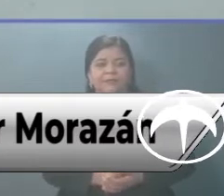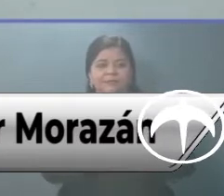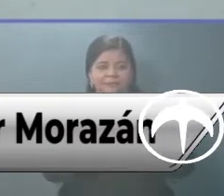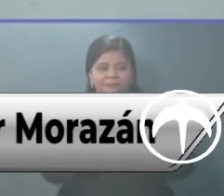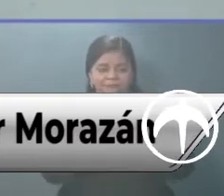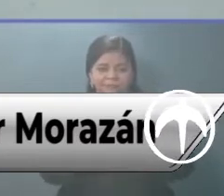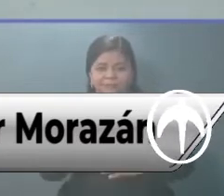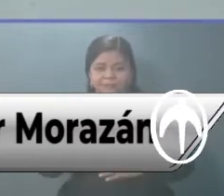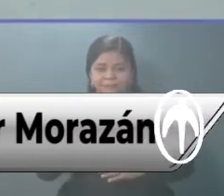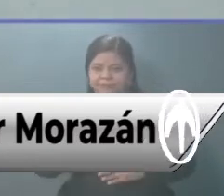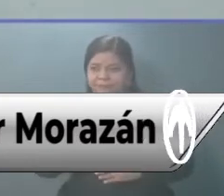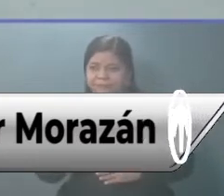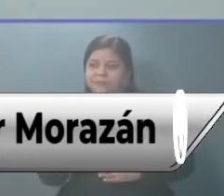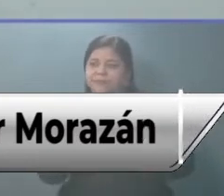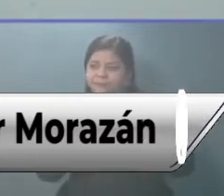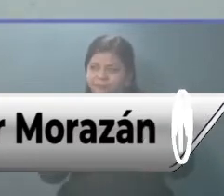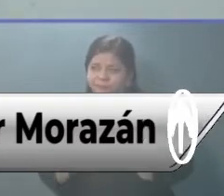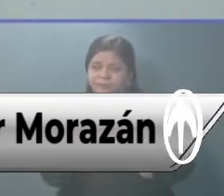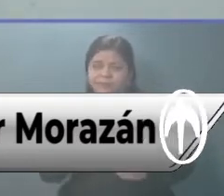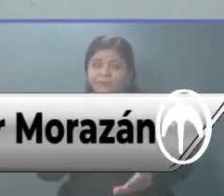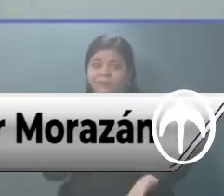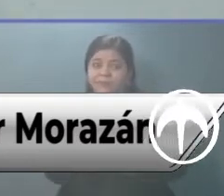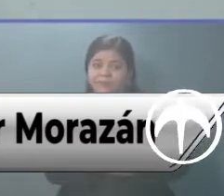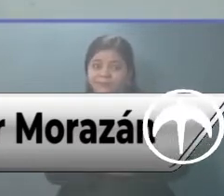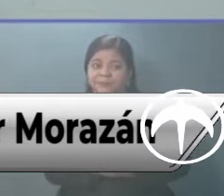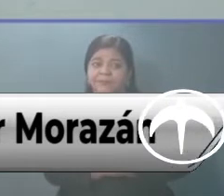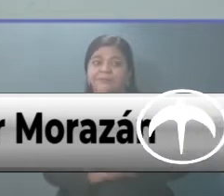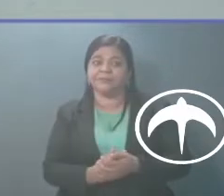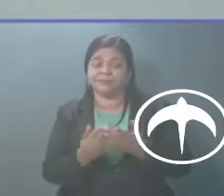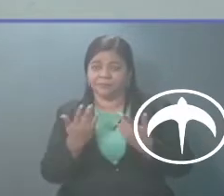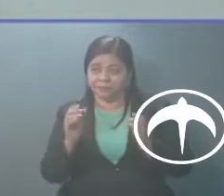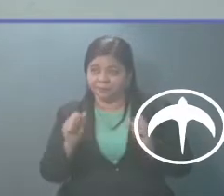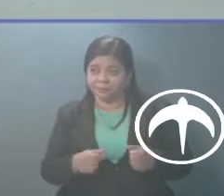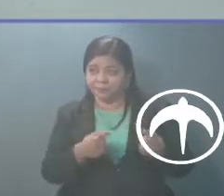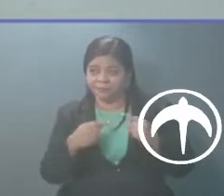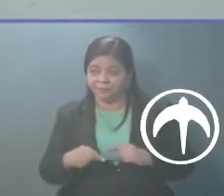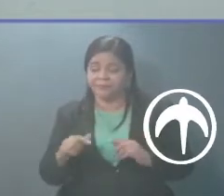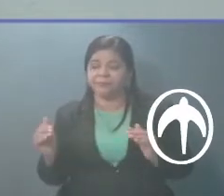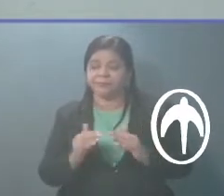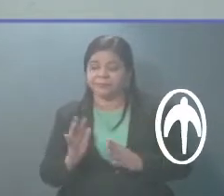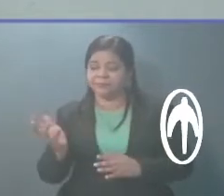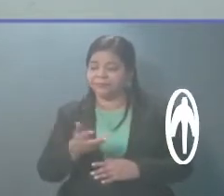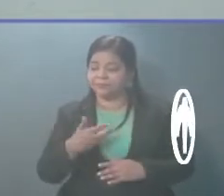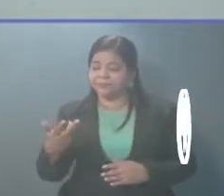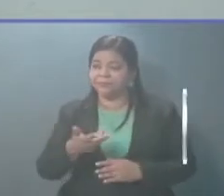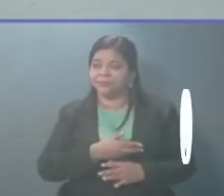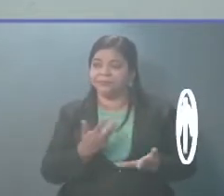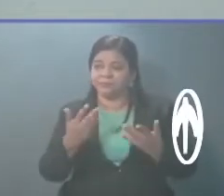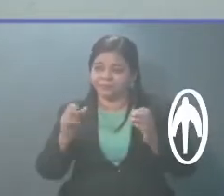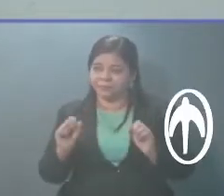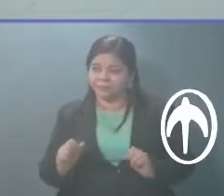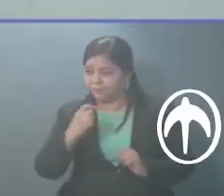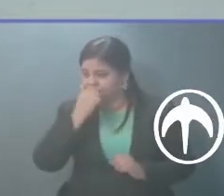lunes, y que de allí partamos las propuestas, ya que tenga el FMLN, ARENA, igual que nosotros, el PSN, para que